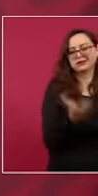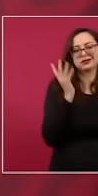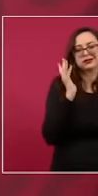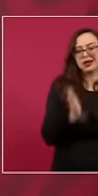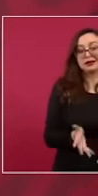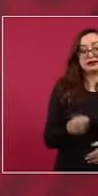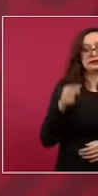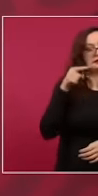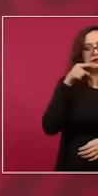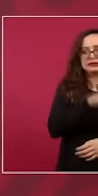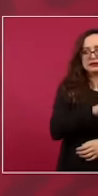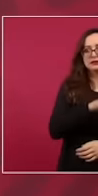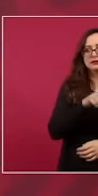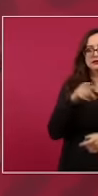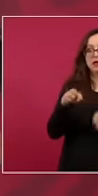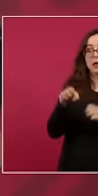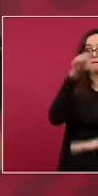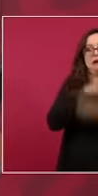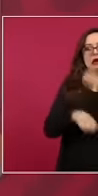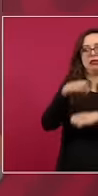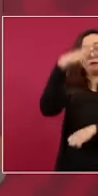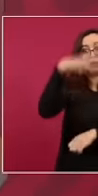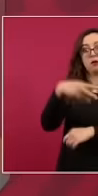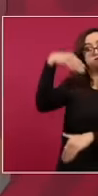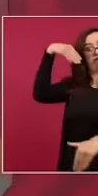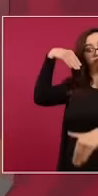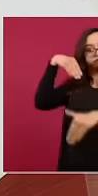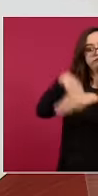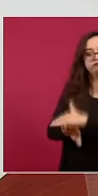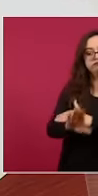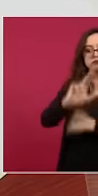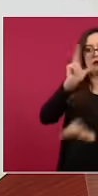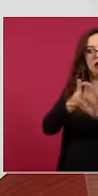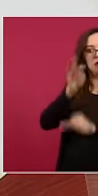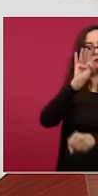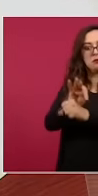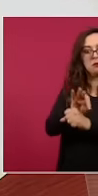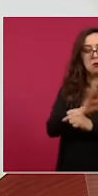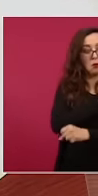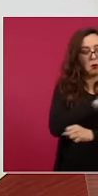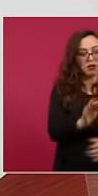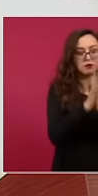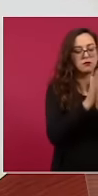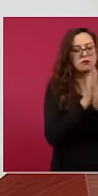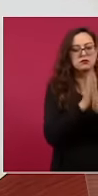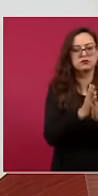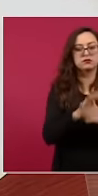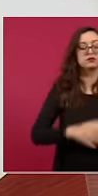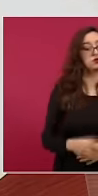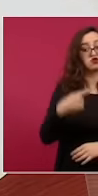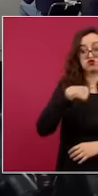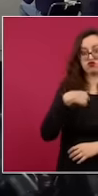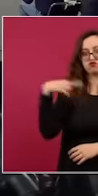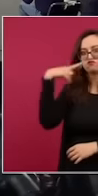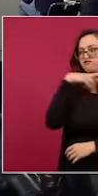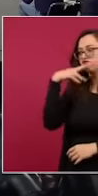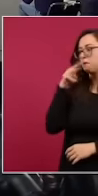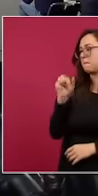que iba a solicitar el asilo y que si le abrían la puerta de la embajada. Busqué a Marcelo